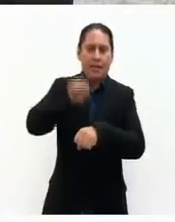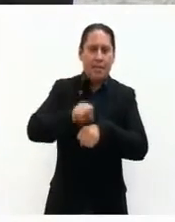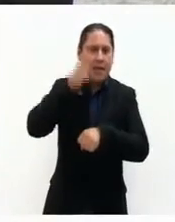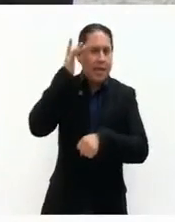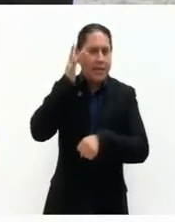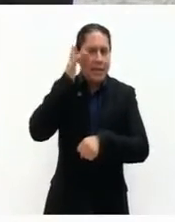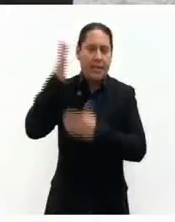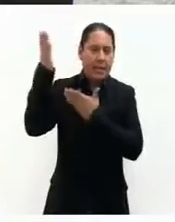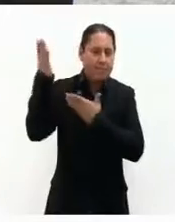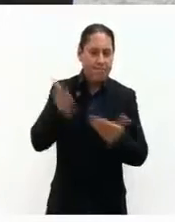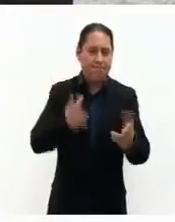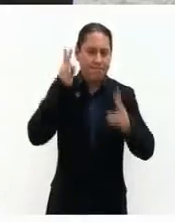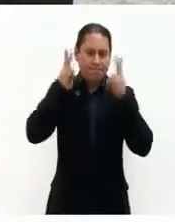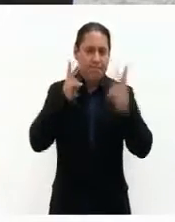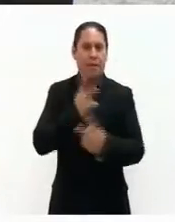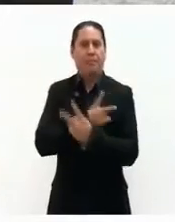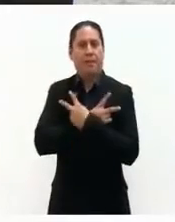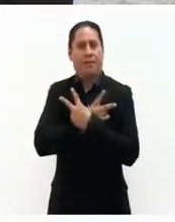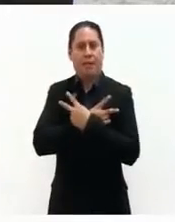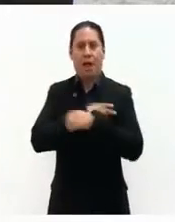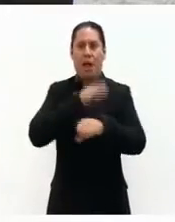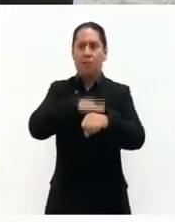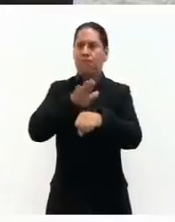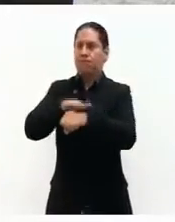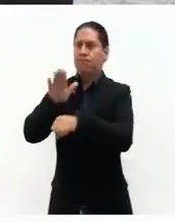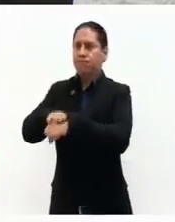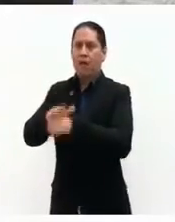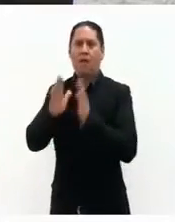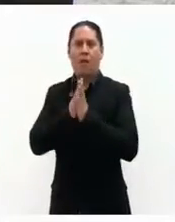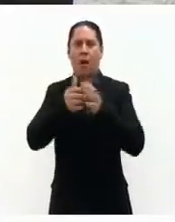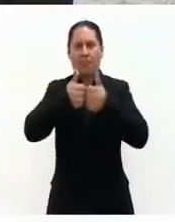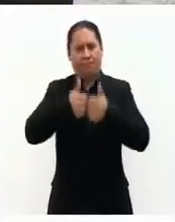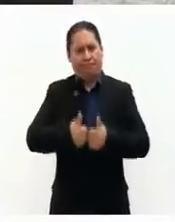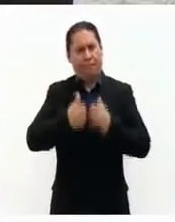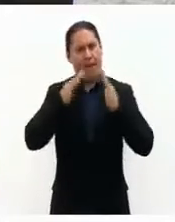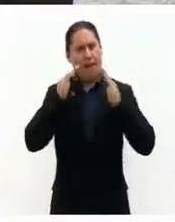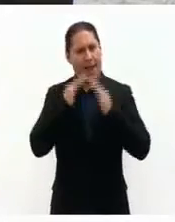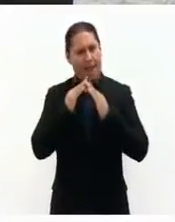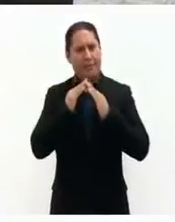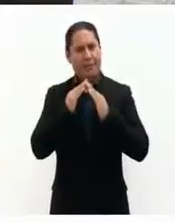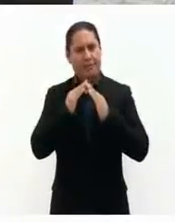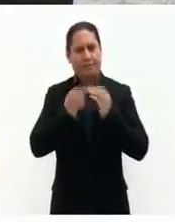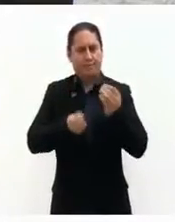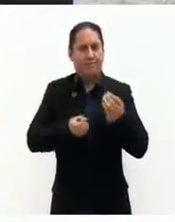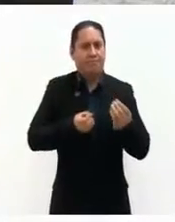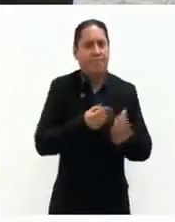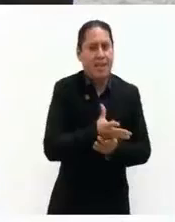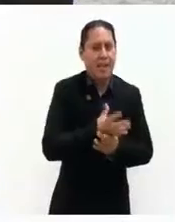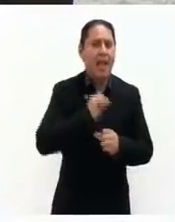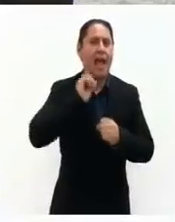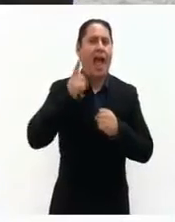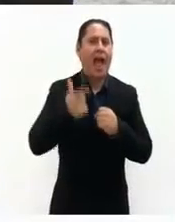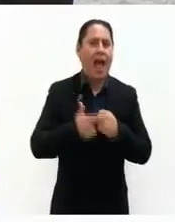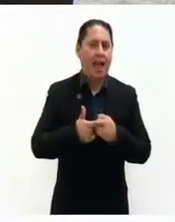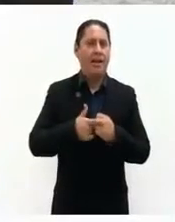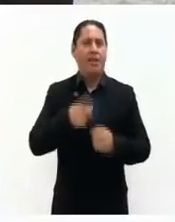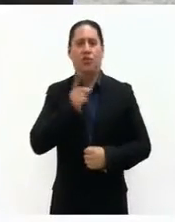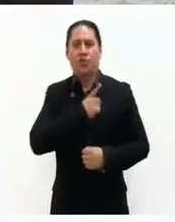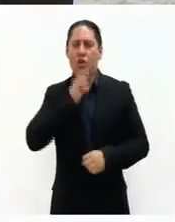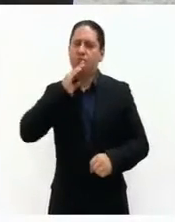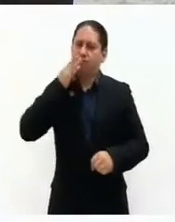sobre todo, hacer un llamado a la población en general a quedarse en casa, y si hubiera que salir, lo hagamos con